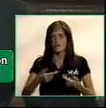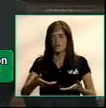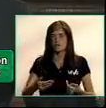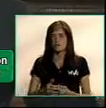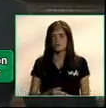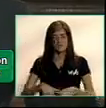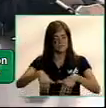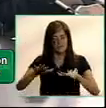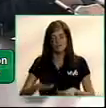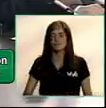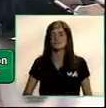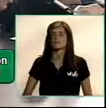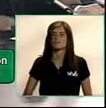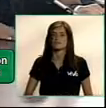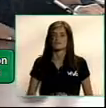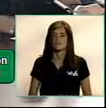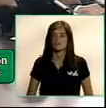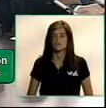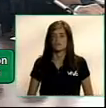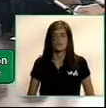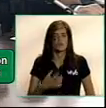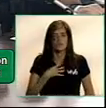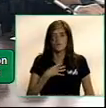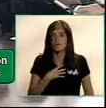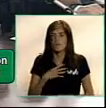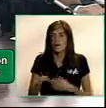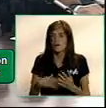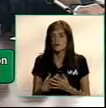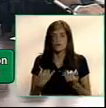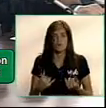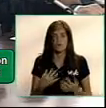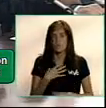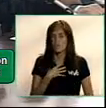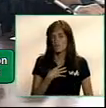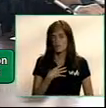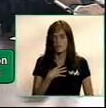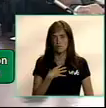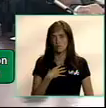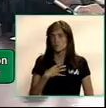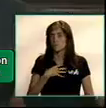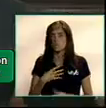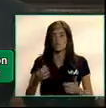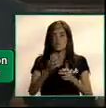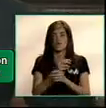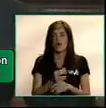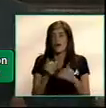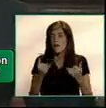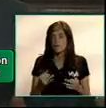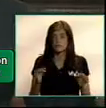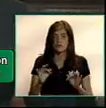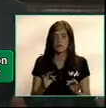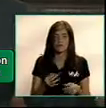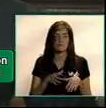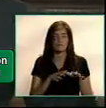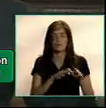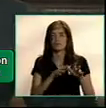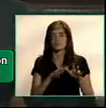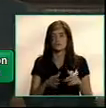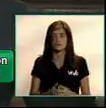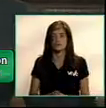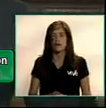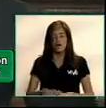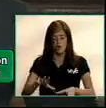cese. No hemos podido por ahora, dijo. No hemos logrado los objetivos por ahora, la esperanza.